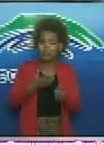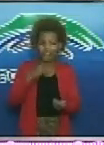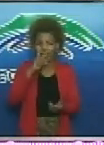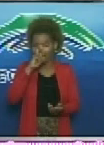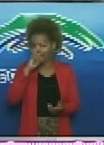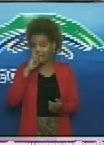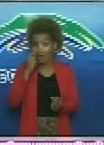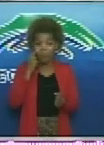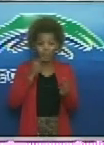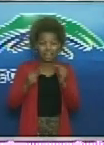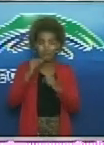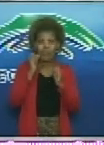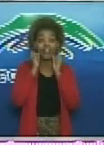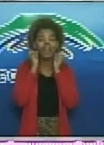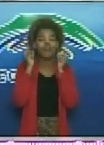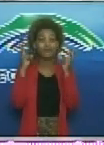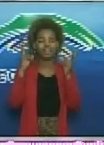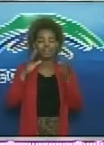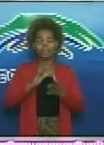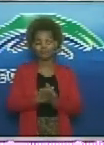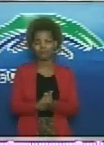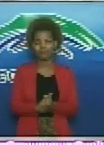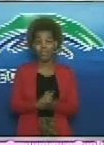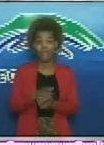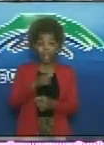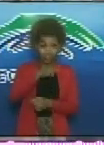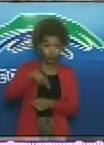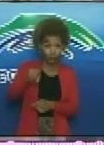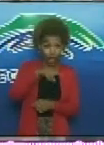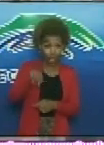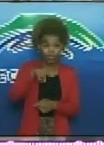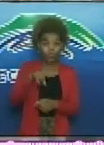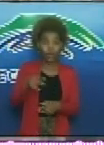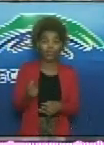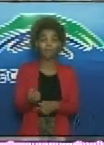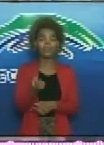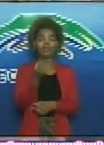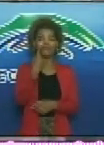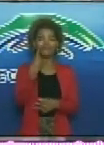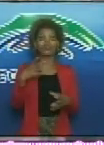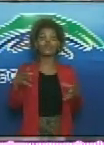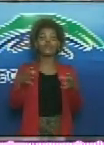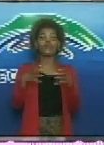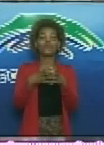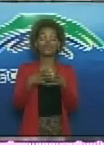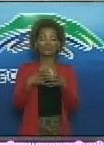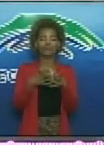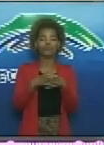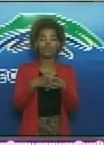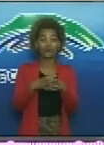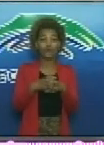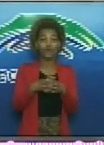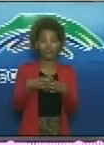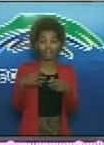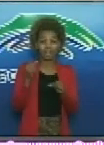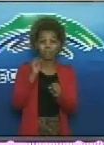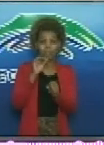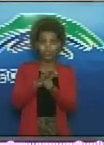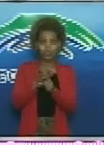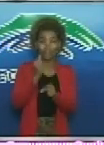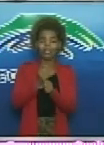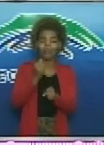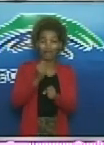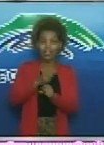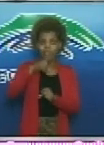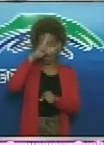Todos integran el primer equipo de respuesta rápida que laboró alrededor de 2 semanas en el Hospital Militar Fermín Valdés Domínguez y